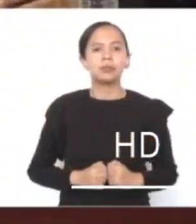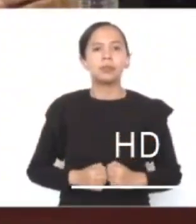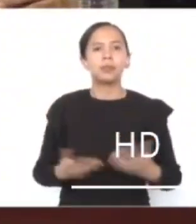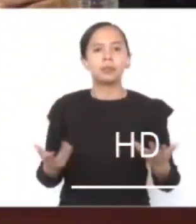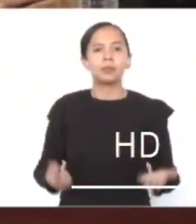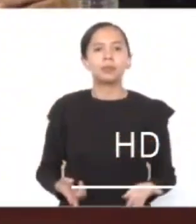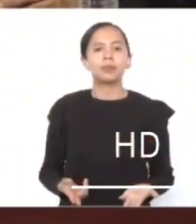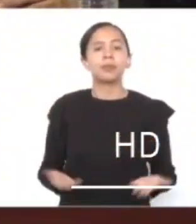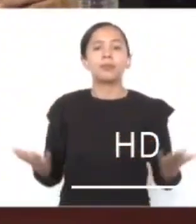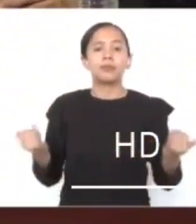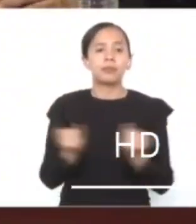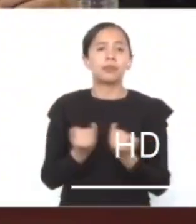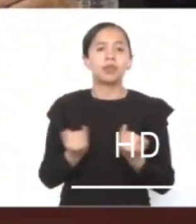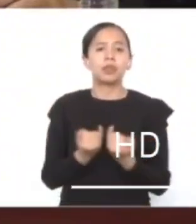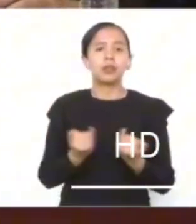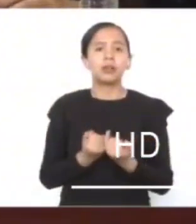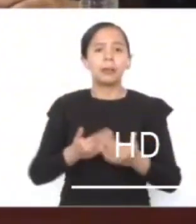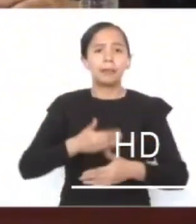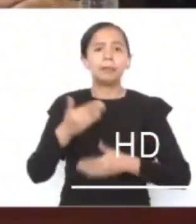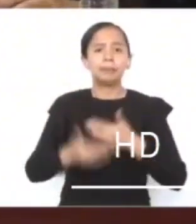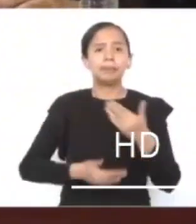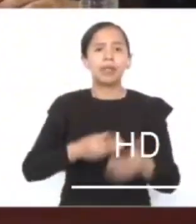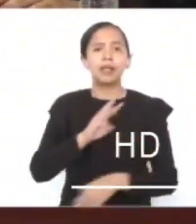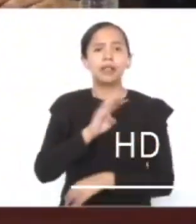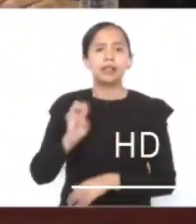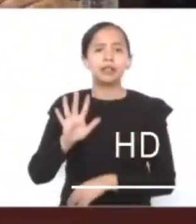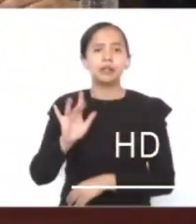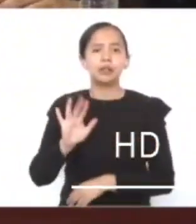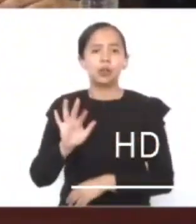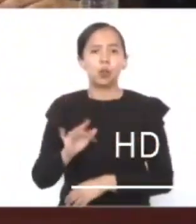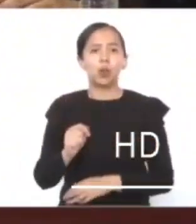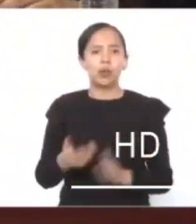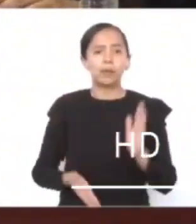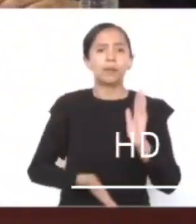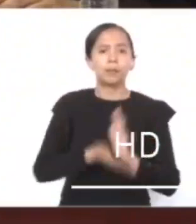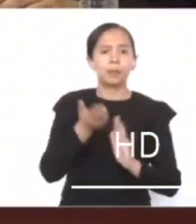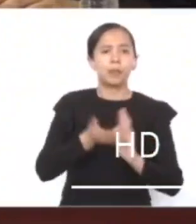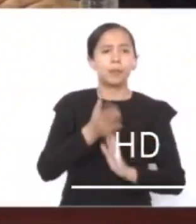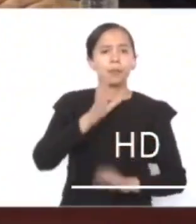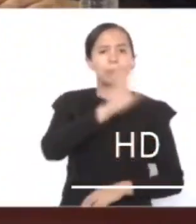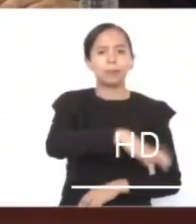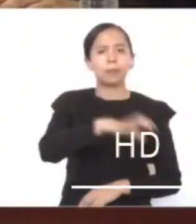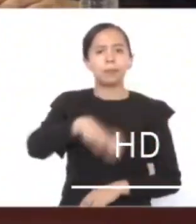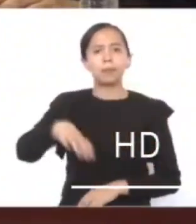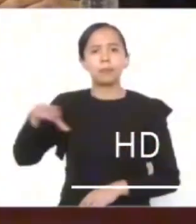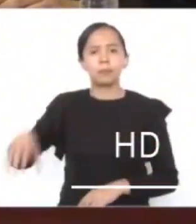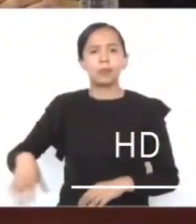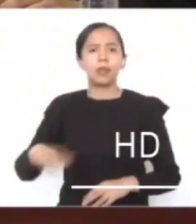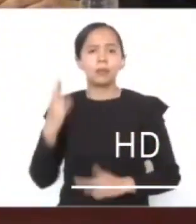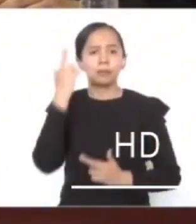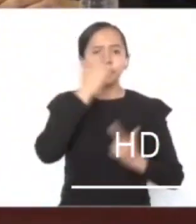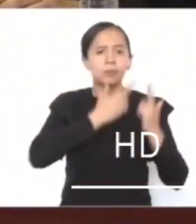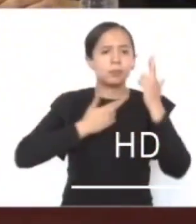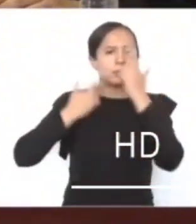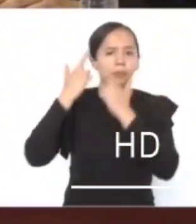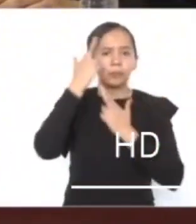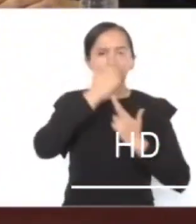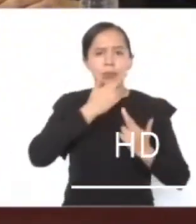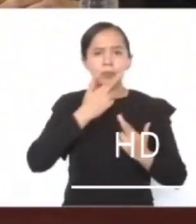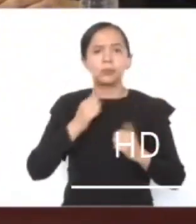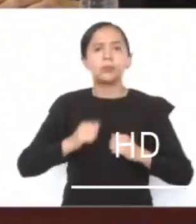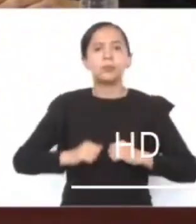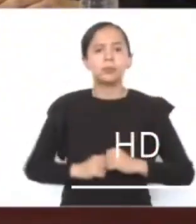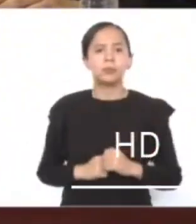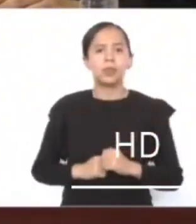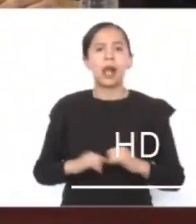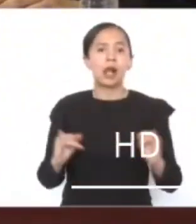procedió también a la revisión de 350 obras con la participación de 285 supervisores,